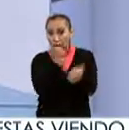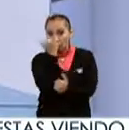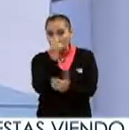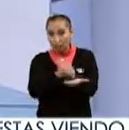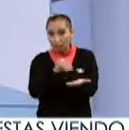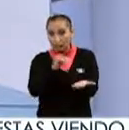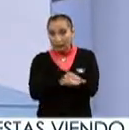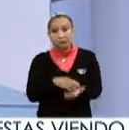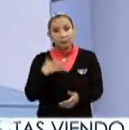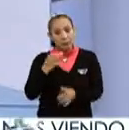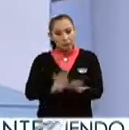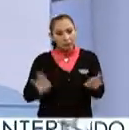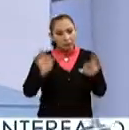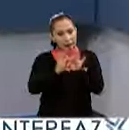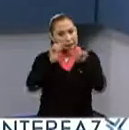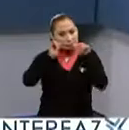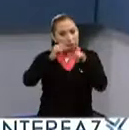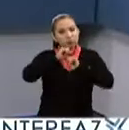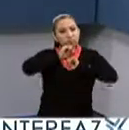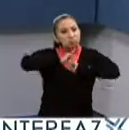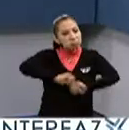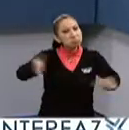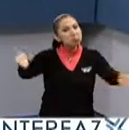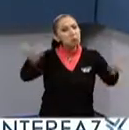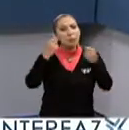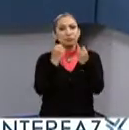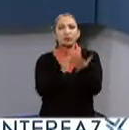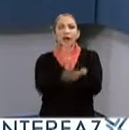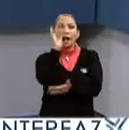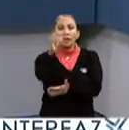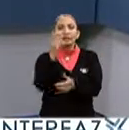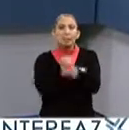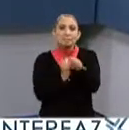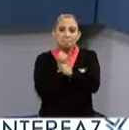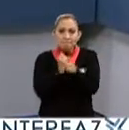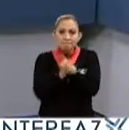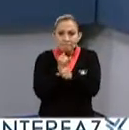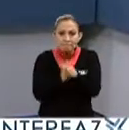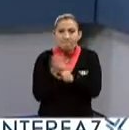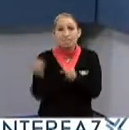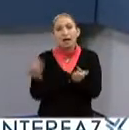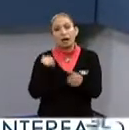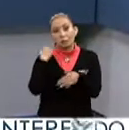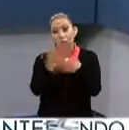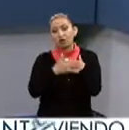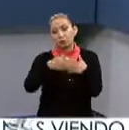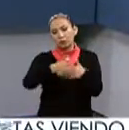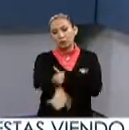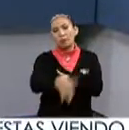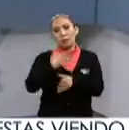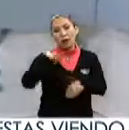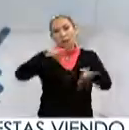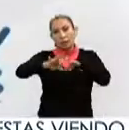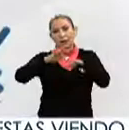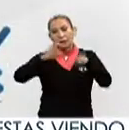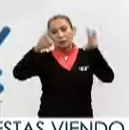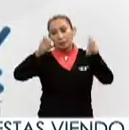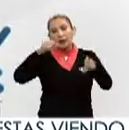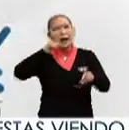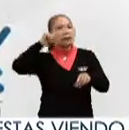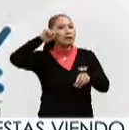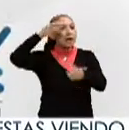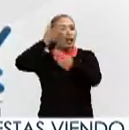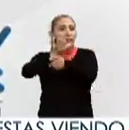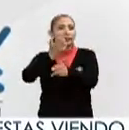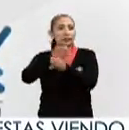Pues muy importante seguirle dando esta difusión, cercanía. Muchísimas gracias por esta cobertura. Tendremos más trabajos al respecto. Ayer estuviste